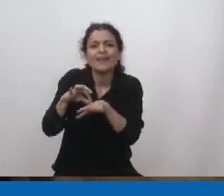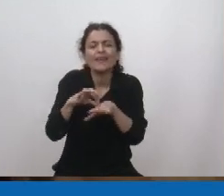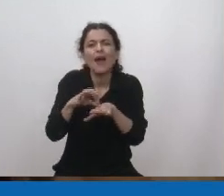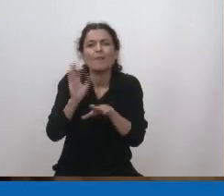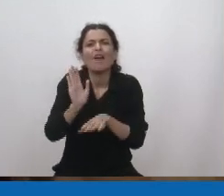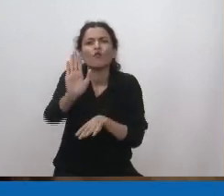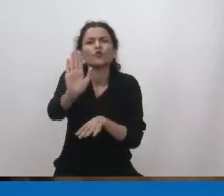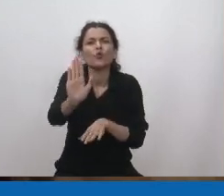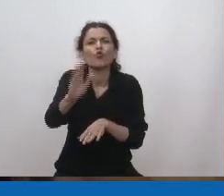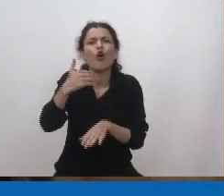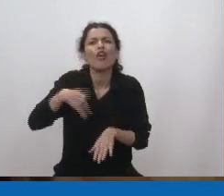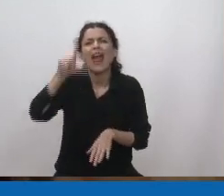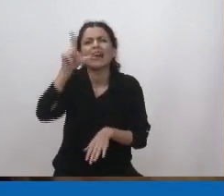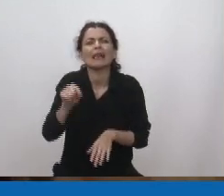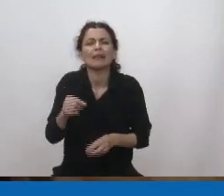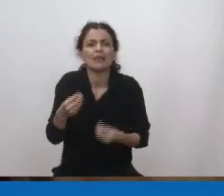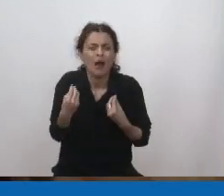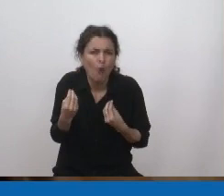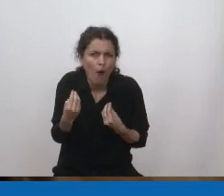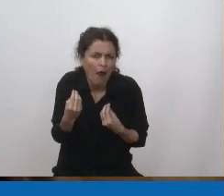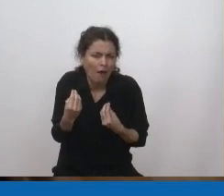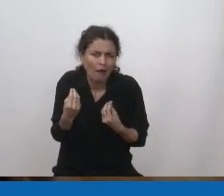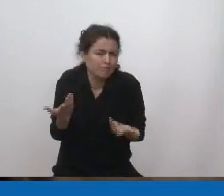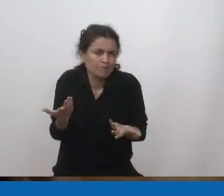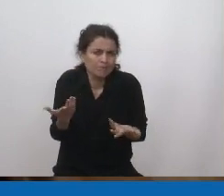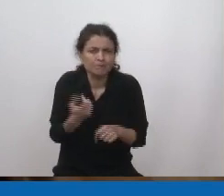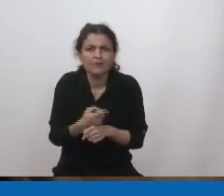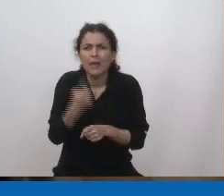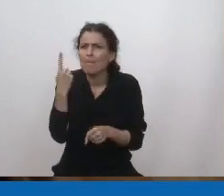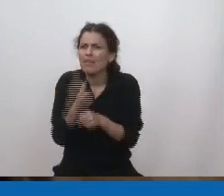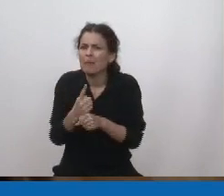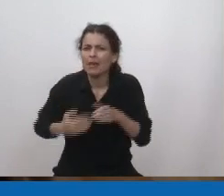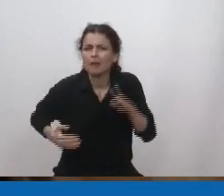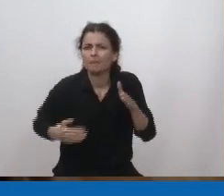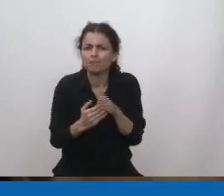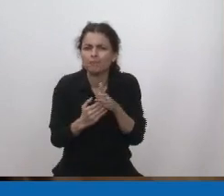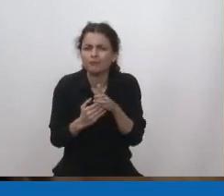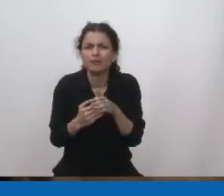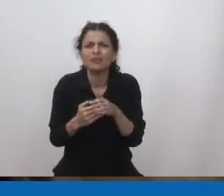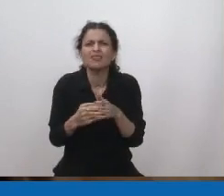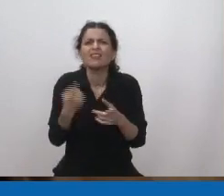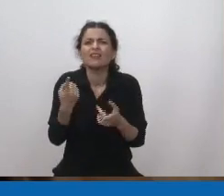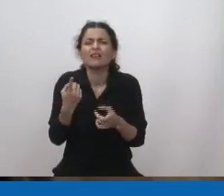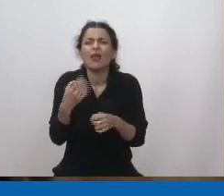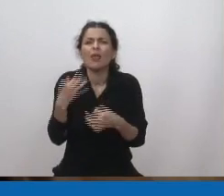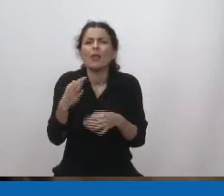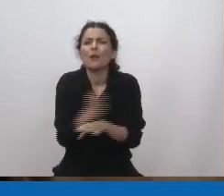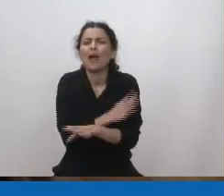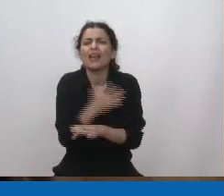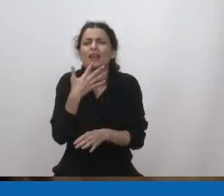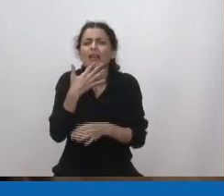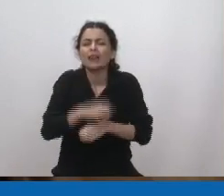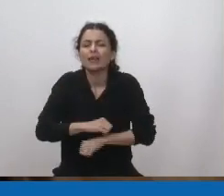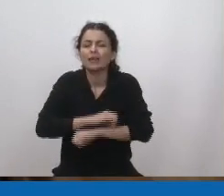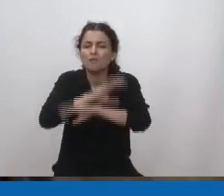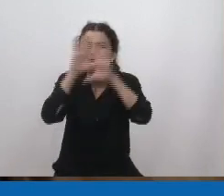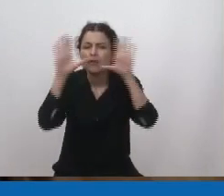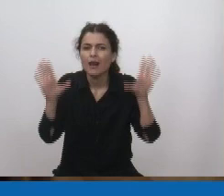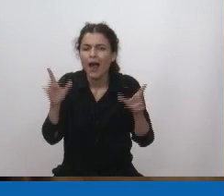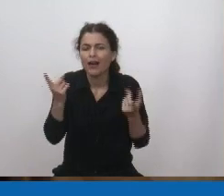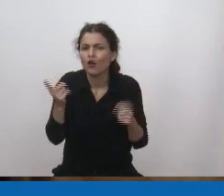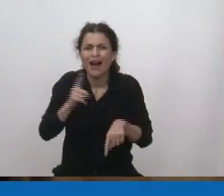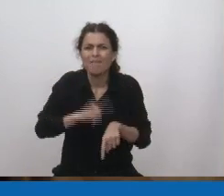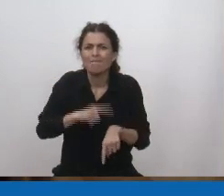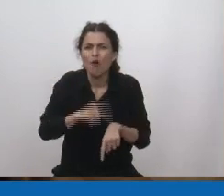Es fundamental que definitivamente se entienda que es el